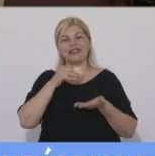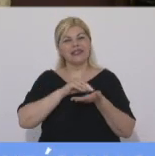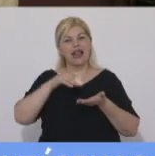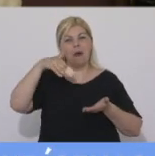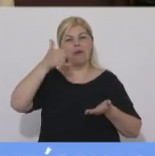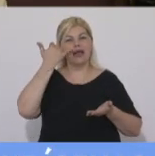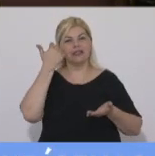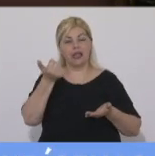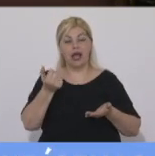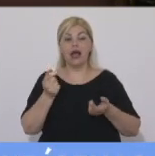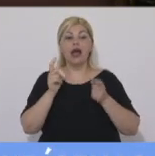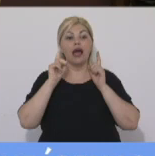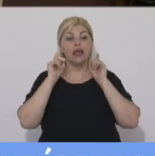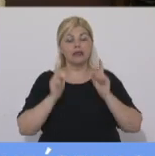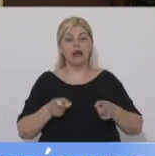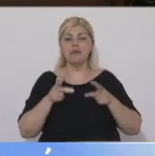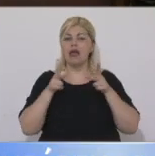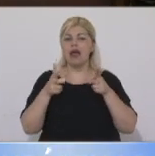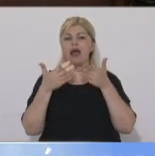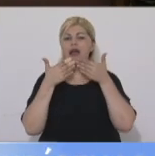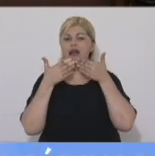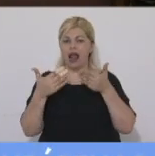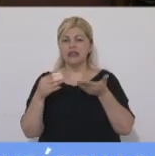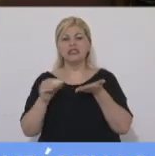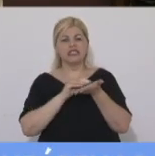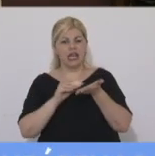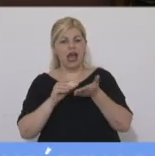agradecer también a los senadores de la oposición,